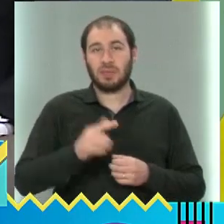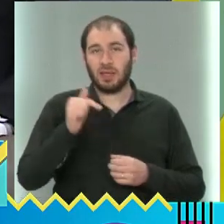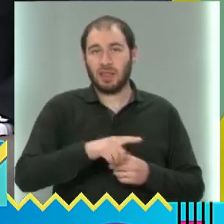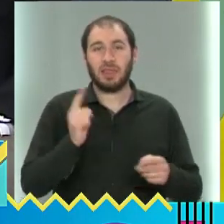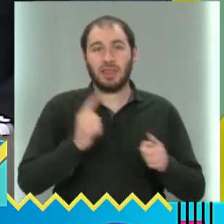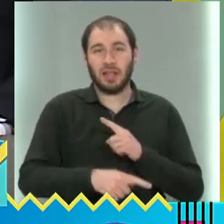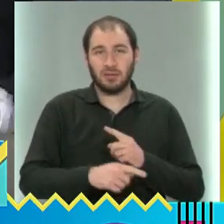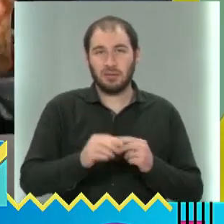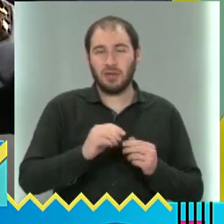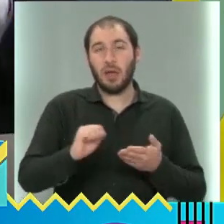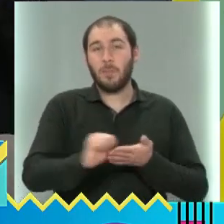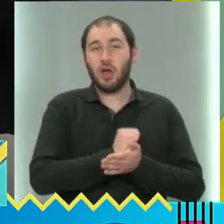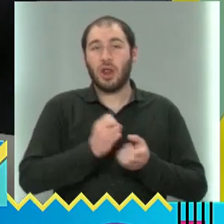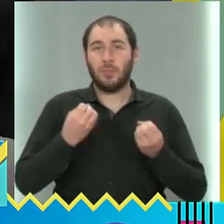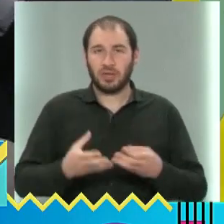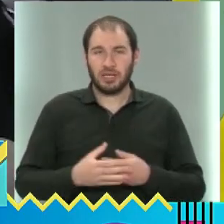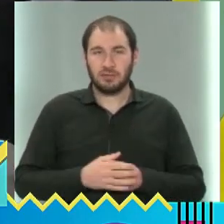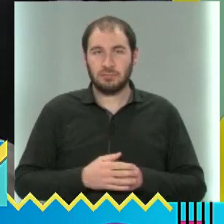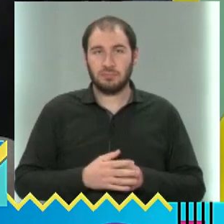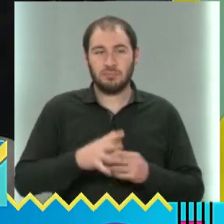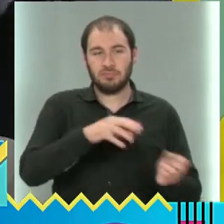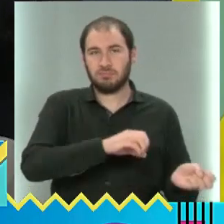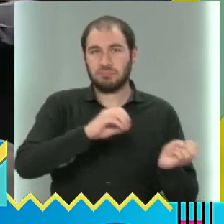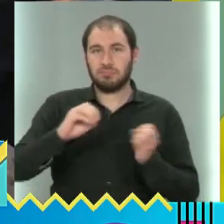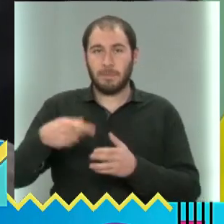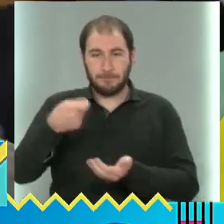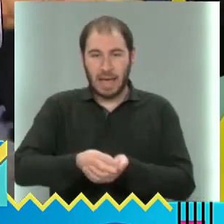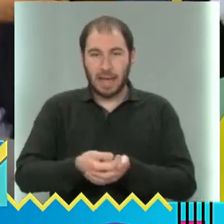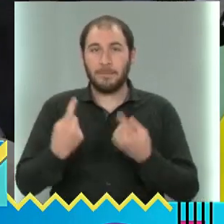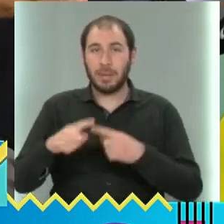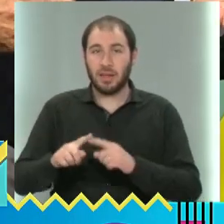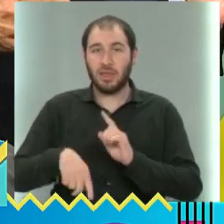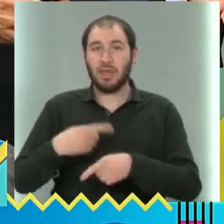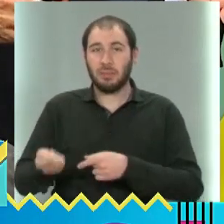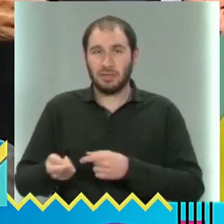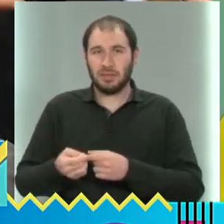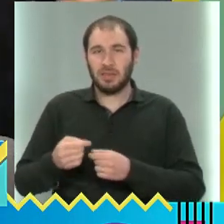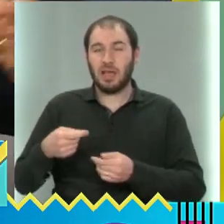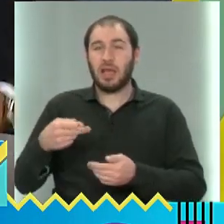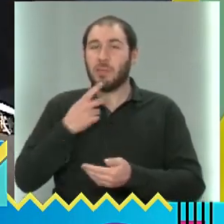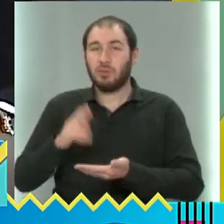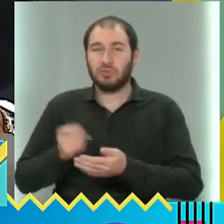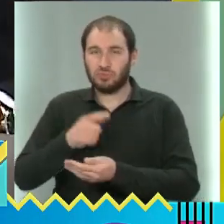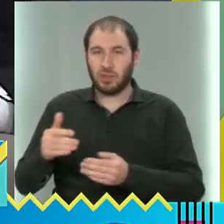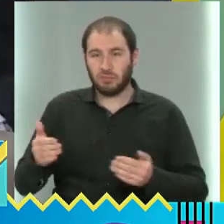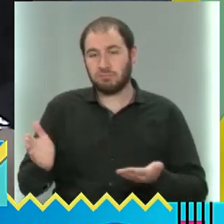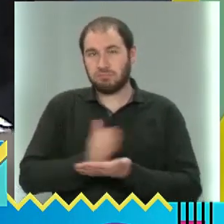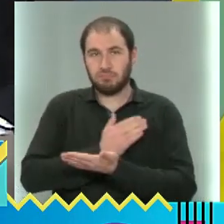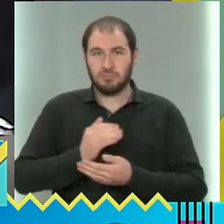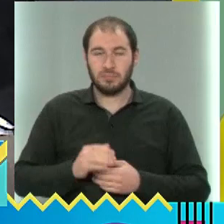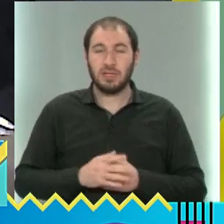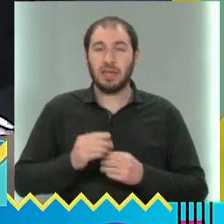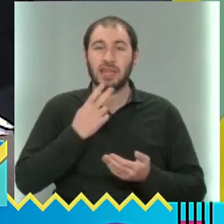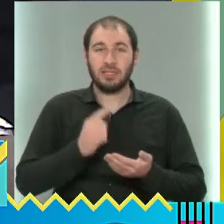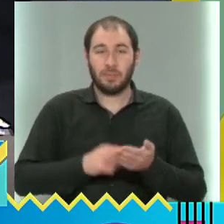ya derogado. ¿Por qué? Porque lo toman, lo pagan, pero lo cancelan contra ganancia. Y para las